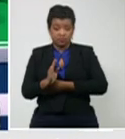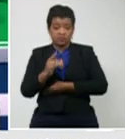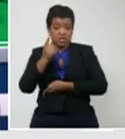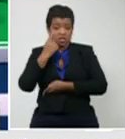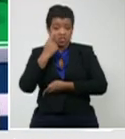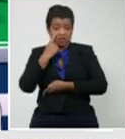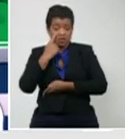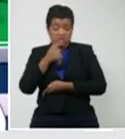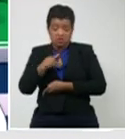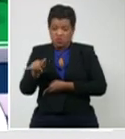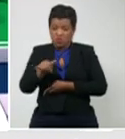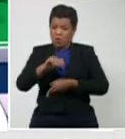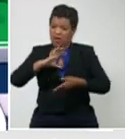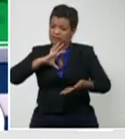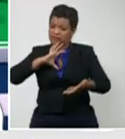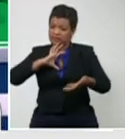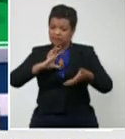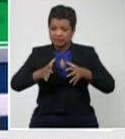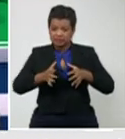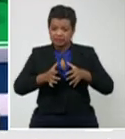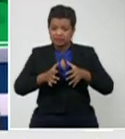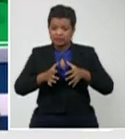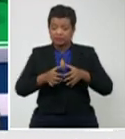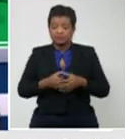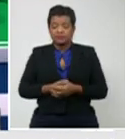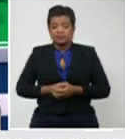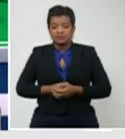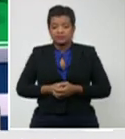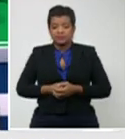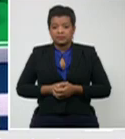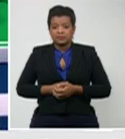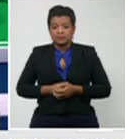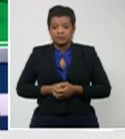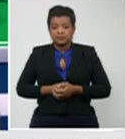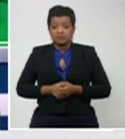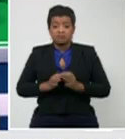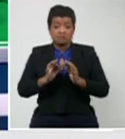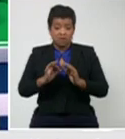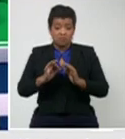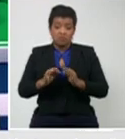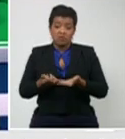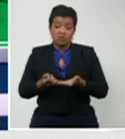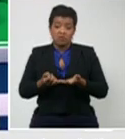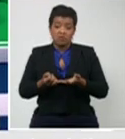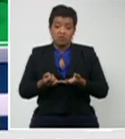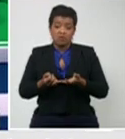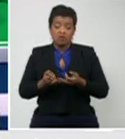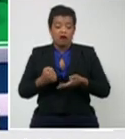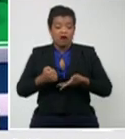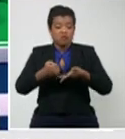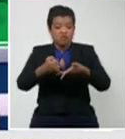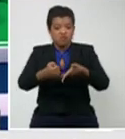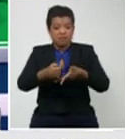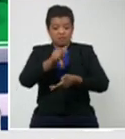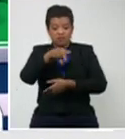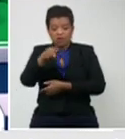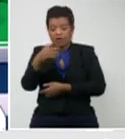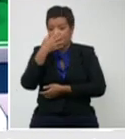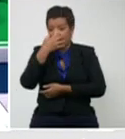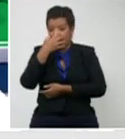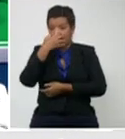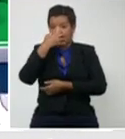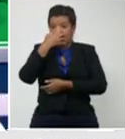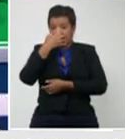también muy compleja. Incluso fue necesario que se le aportara oxígeno para poder tratar a los pacientes. Ya el mundo,